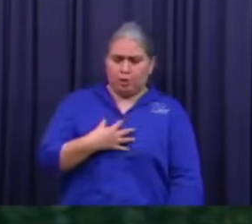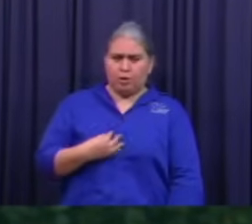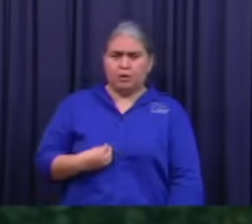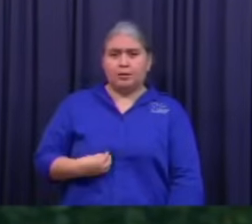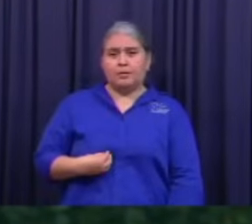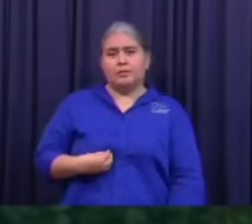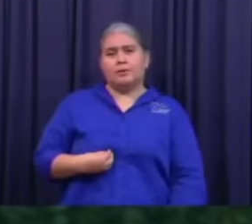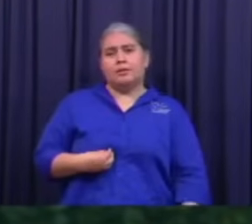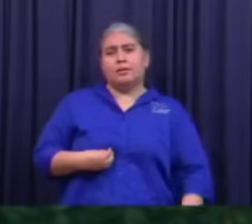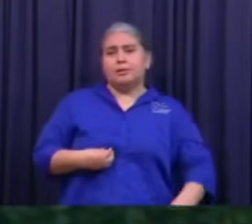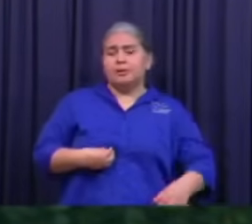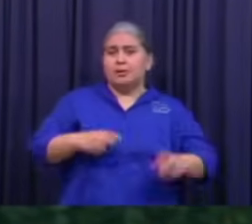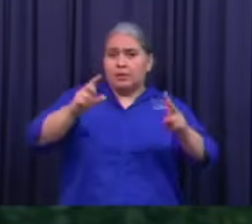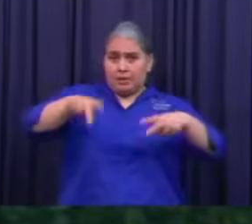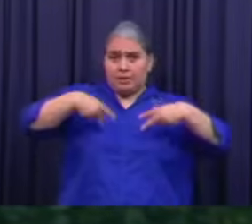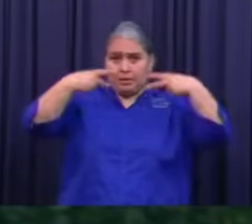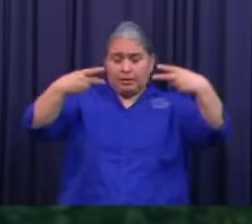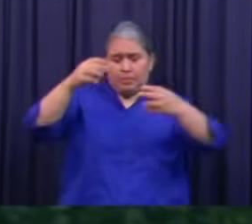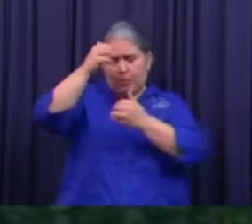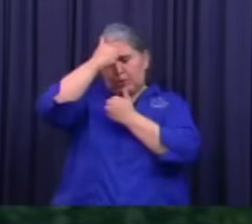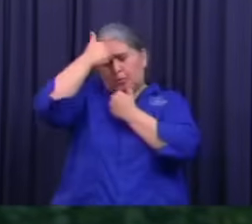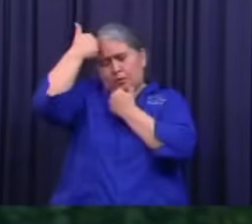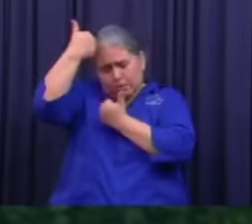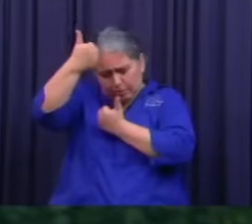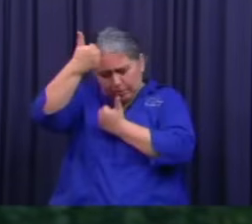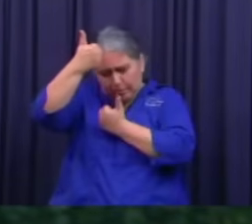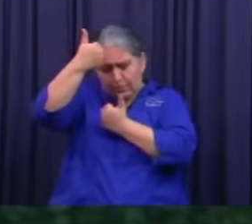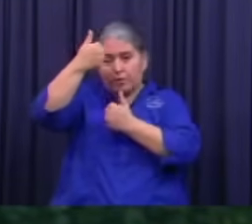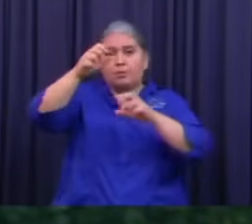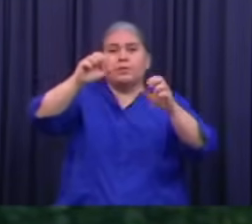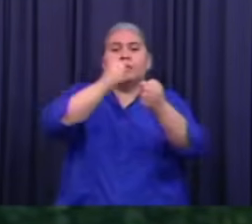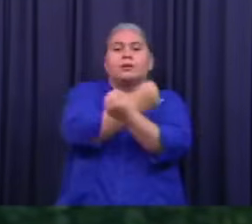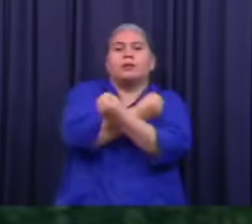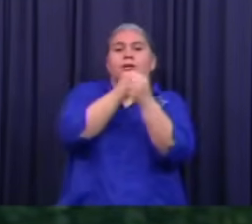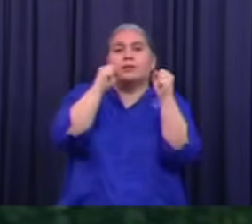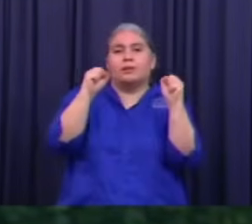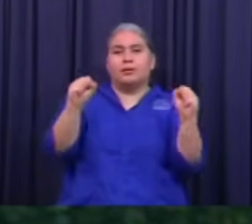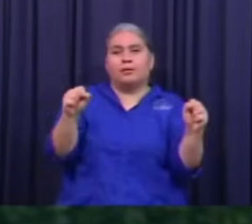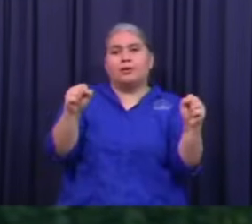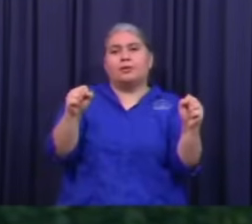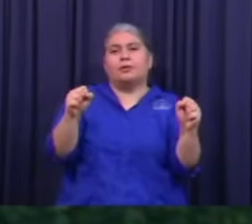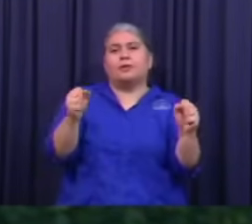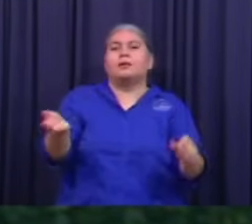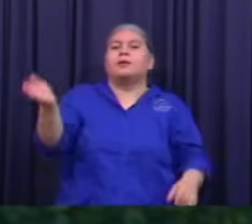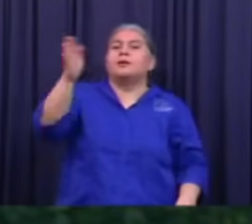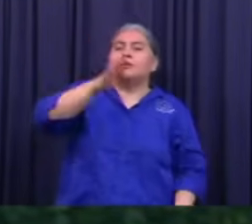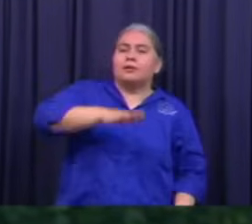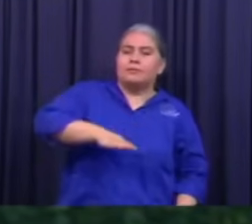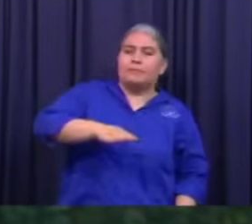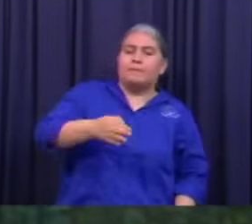la orden de una restauración general juntamente con toda la provisión